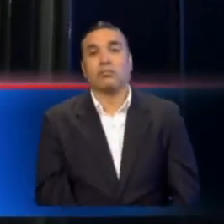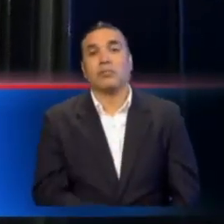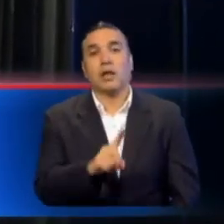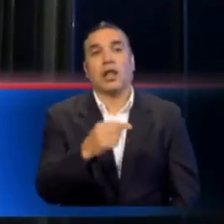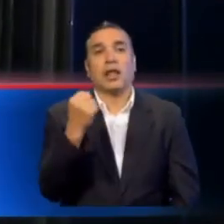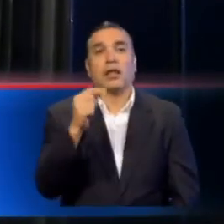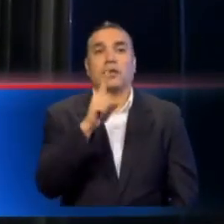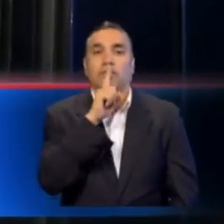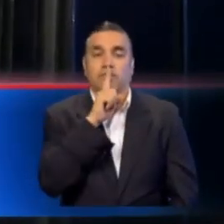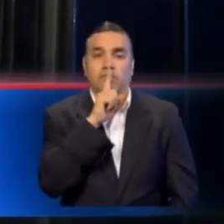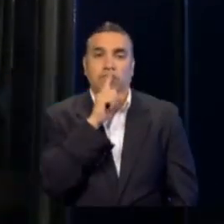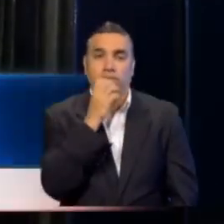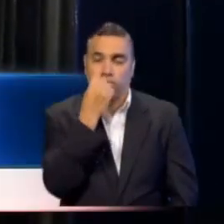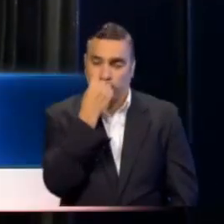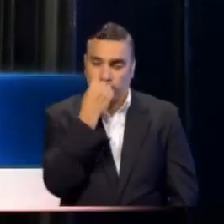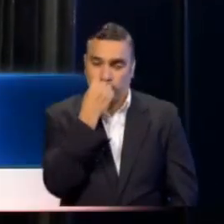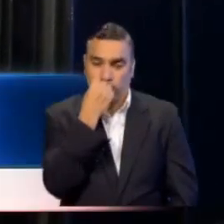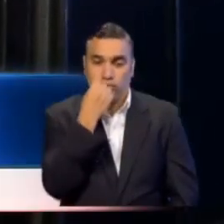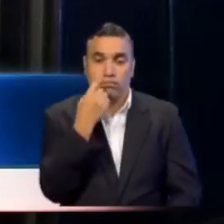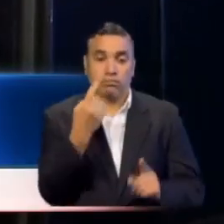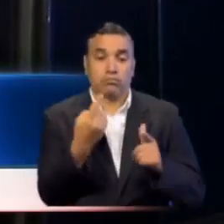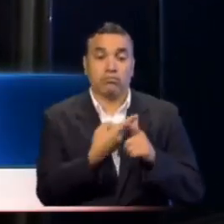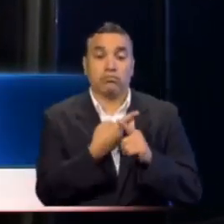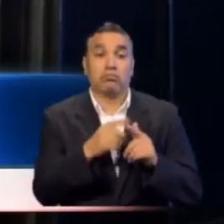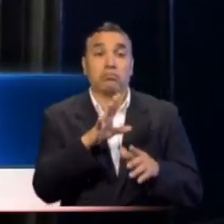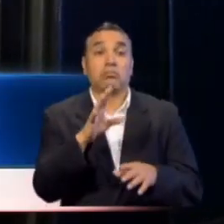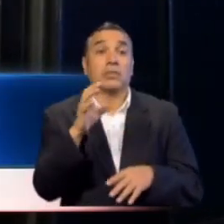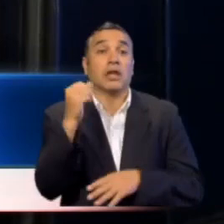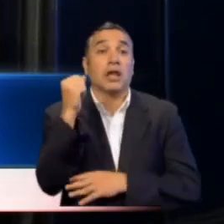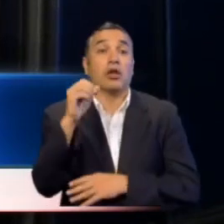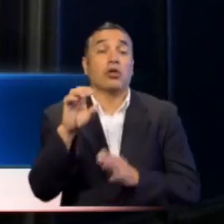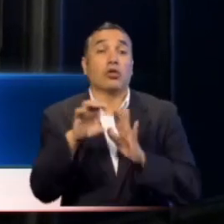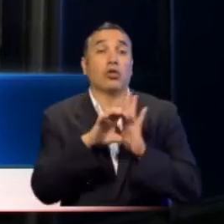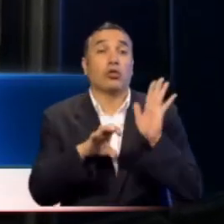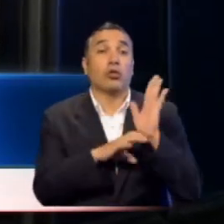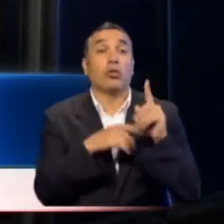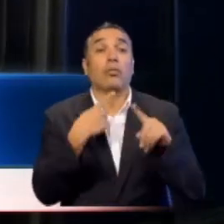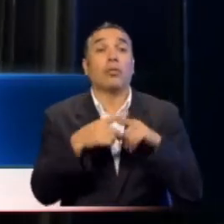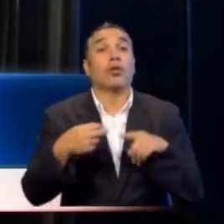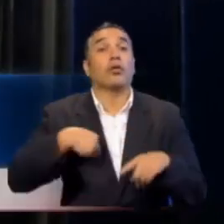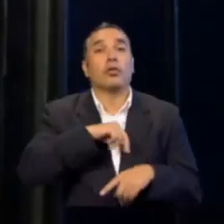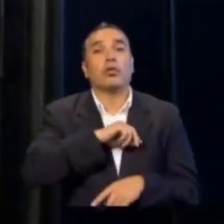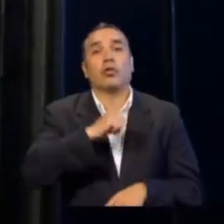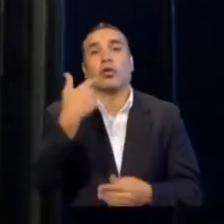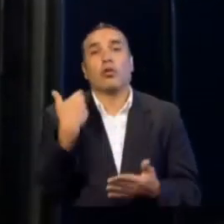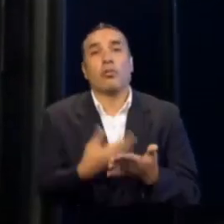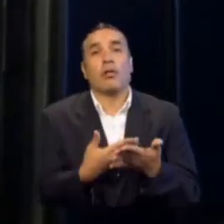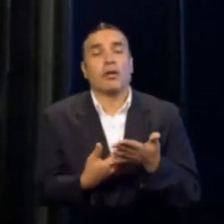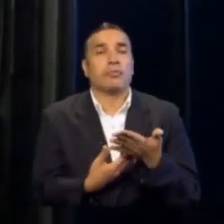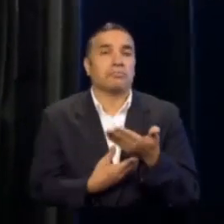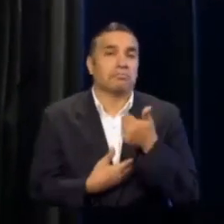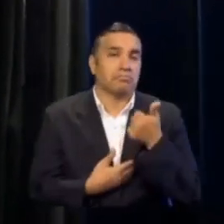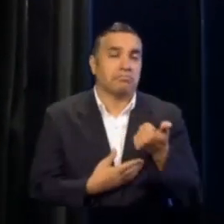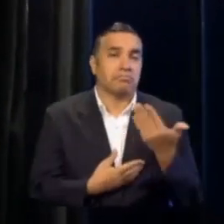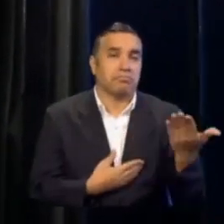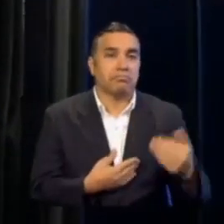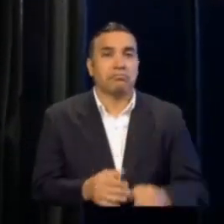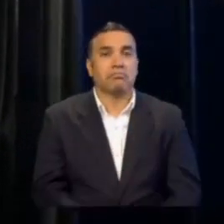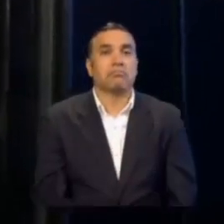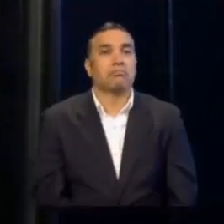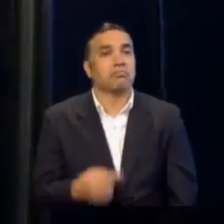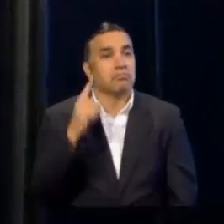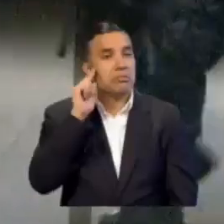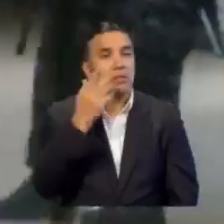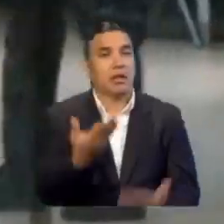la misma que es un derecho constitucional pero sin embargo teníamos otros elementos de condición necesario que apuntaban a su